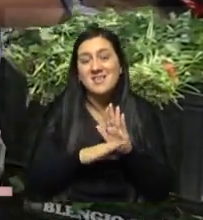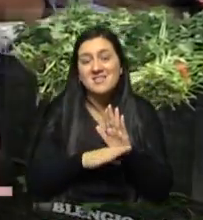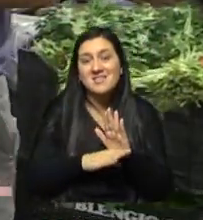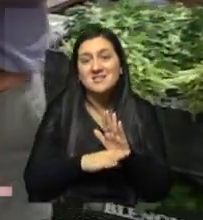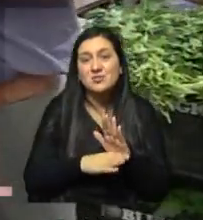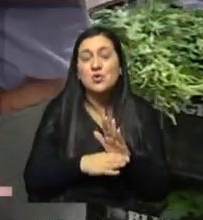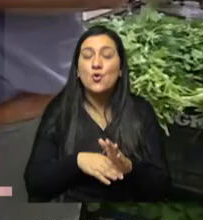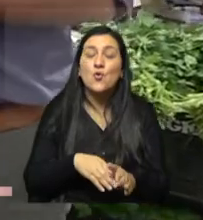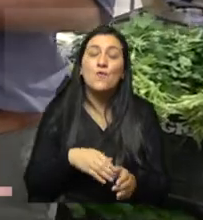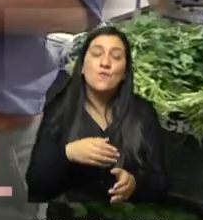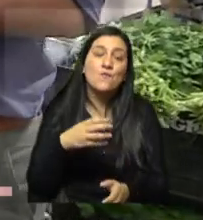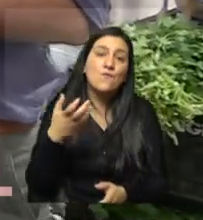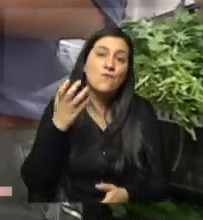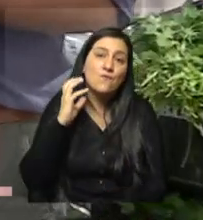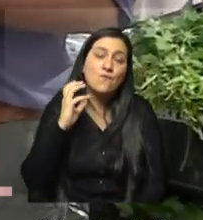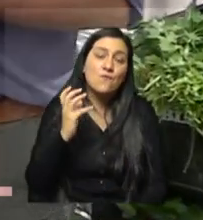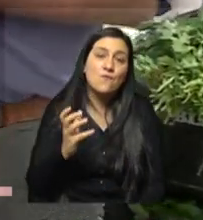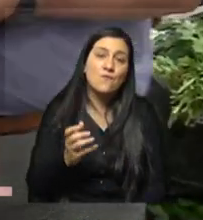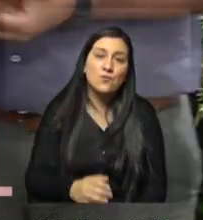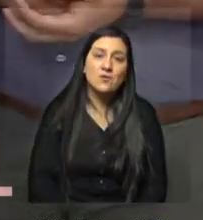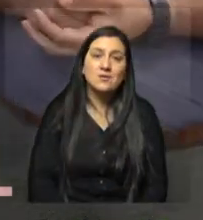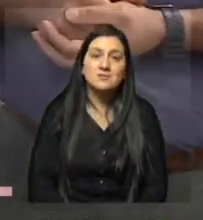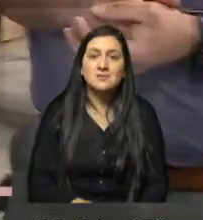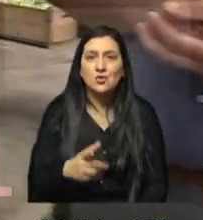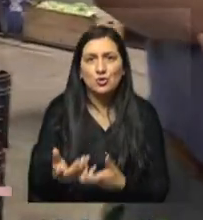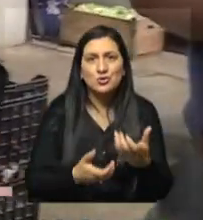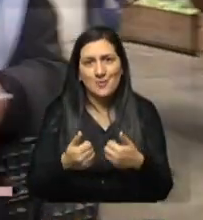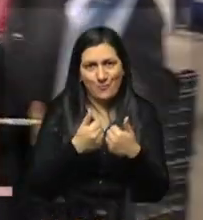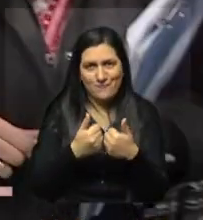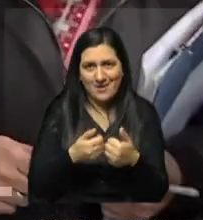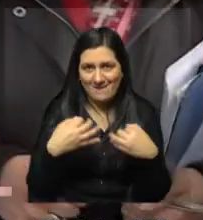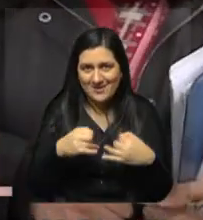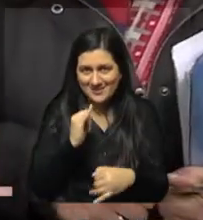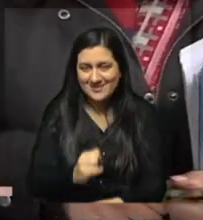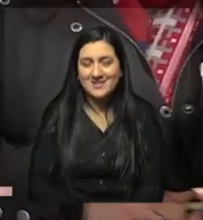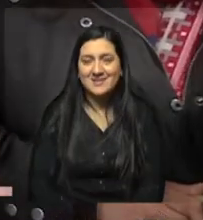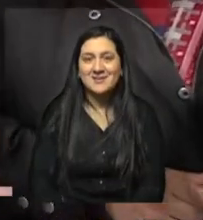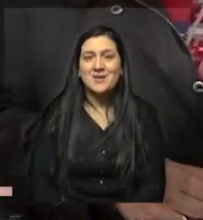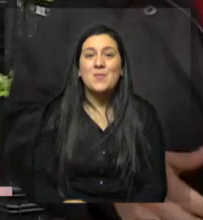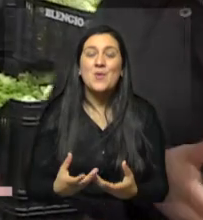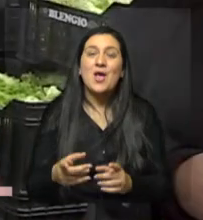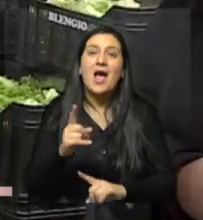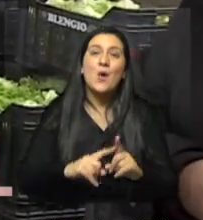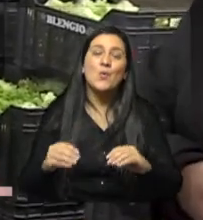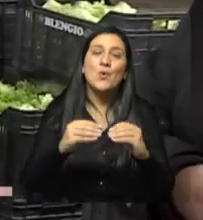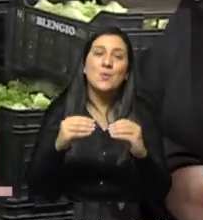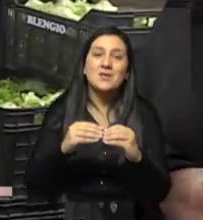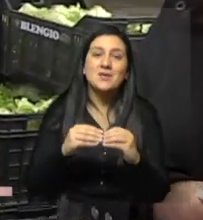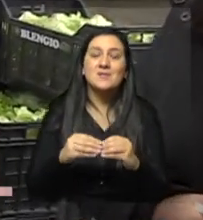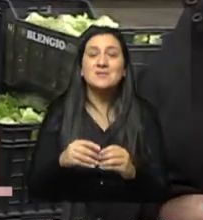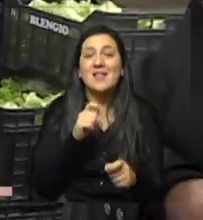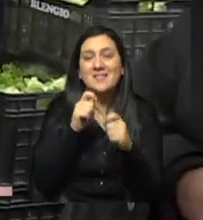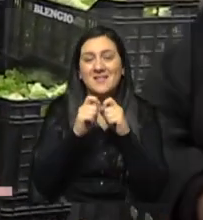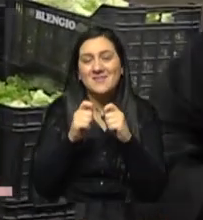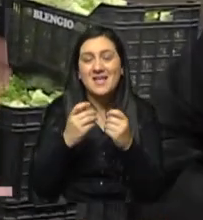con fruta, ya que además decís que cocina muy bien. Cocina muy bien, la verdad que sí. Bueno, muy bien. Le tocará seguramente a alguno de nuestros compañeros venir a hacer ese móvil. Nosotros